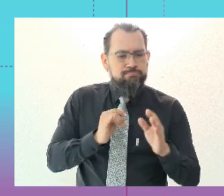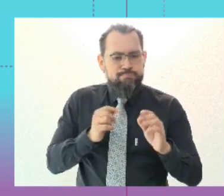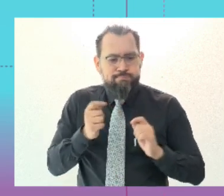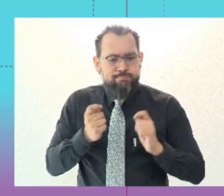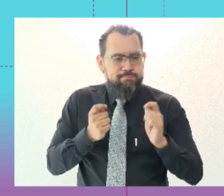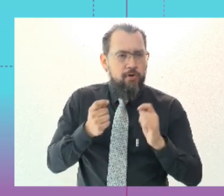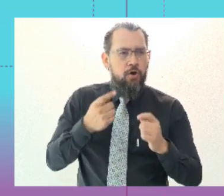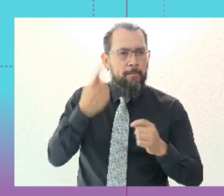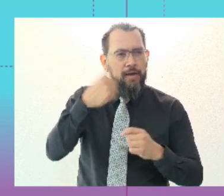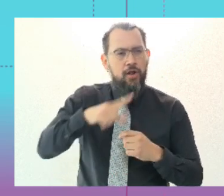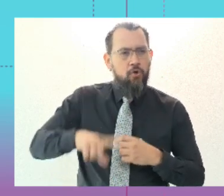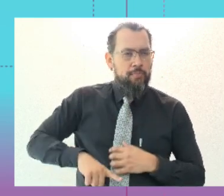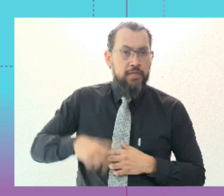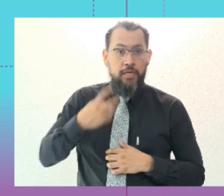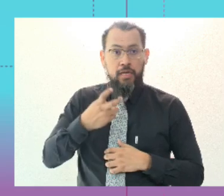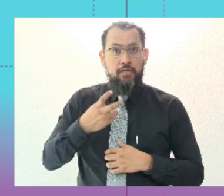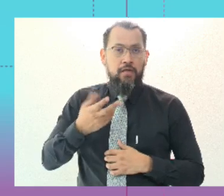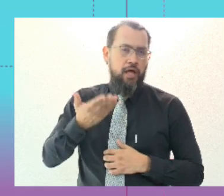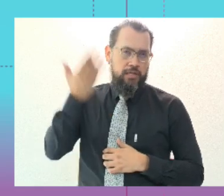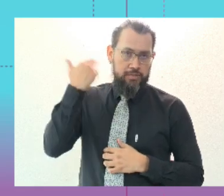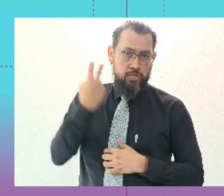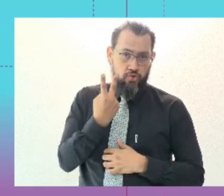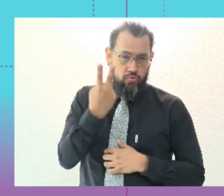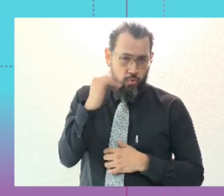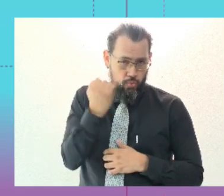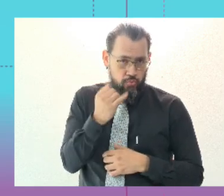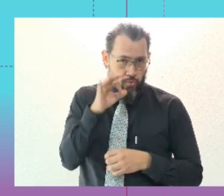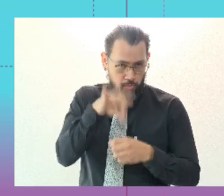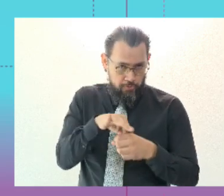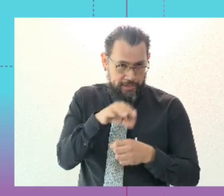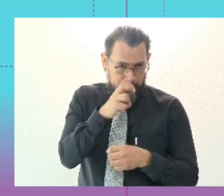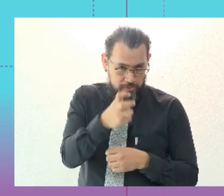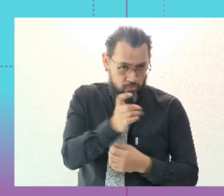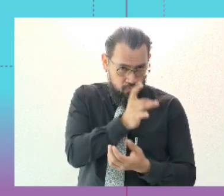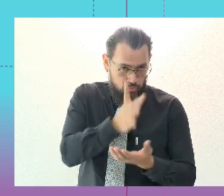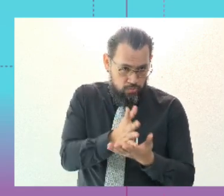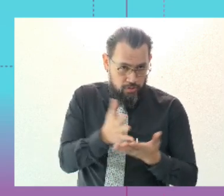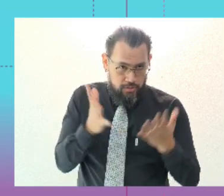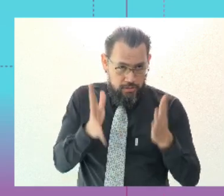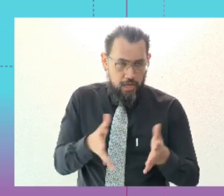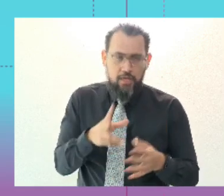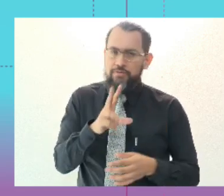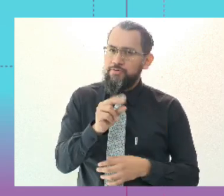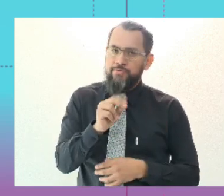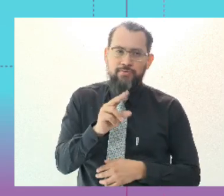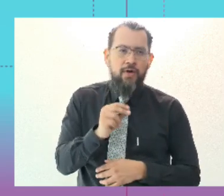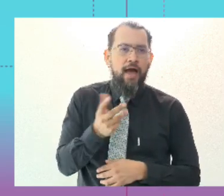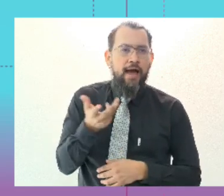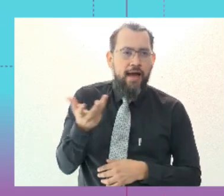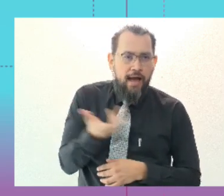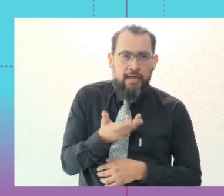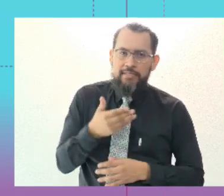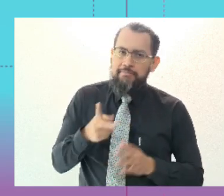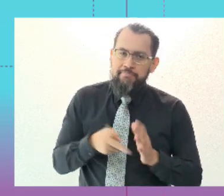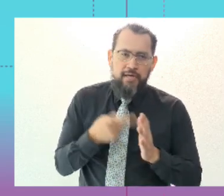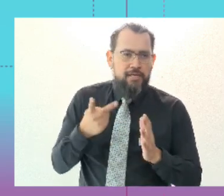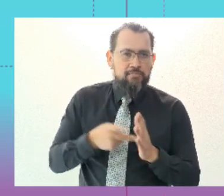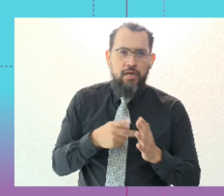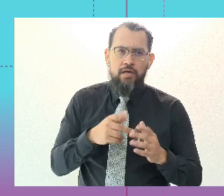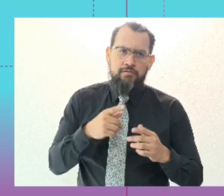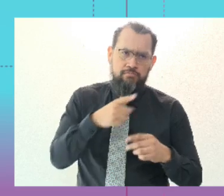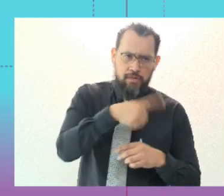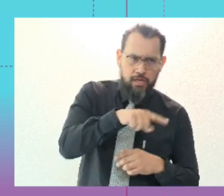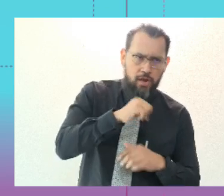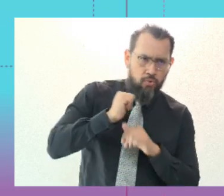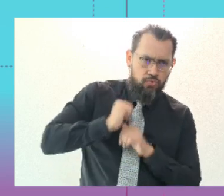con la participación del pasado 2 de junio, sino que se construye con todo lo que hagamos constantemente, tanto las autoridades como